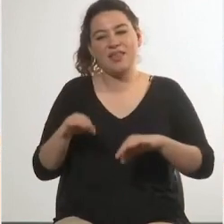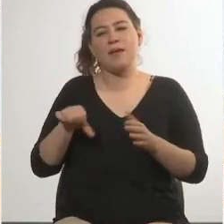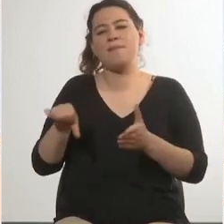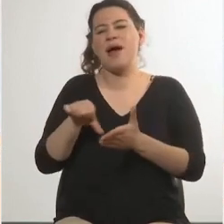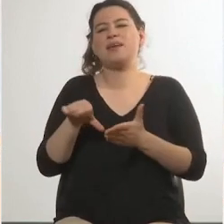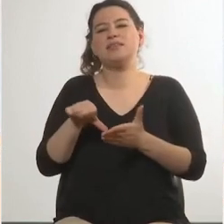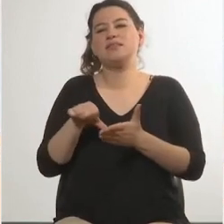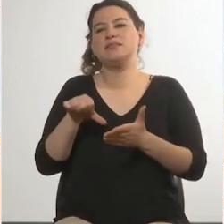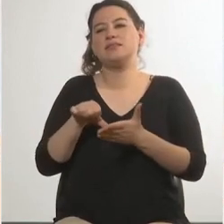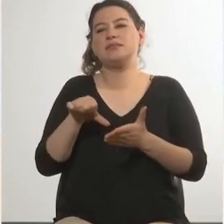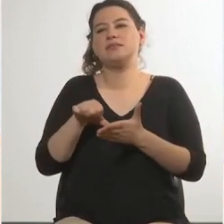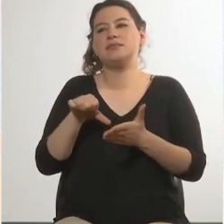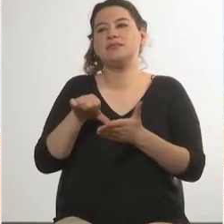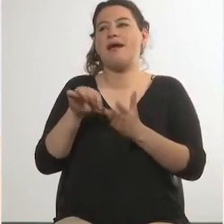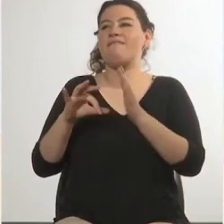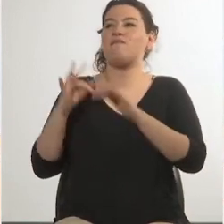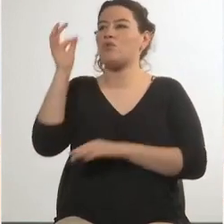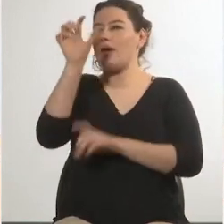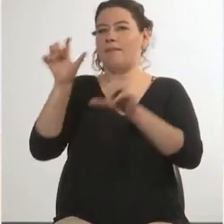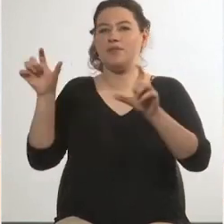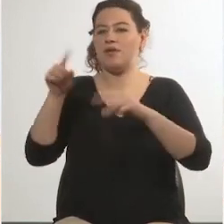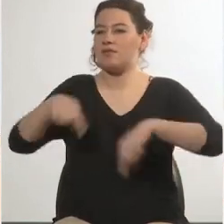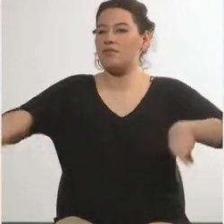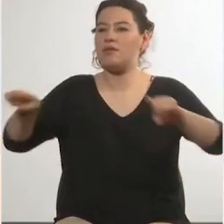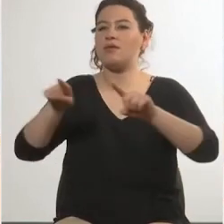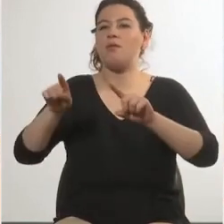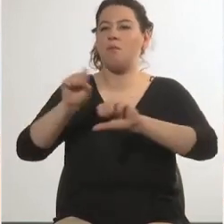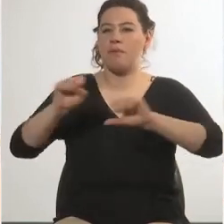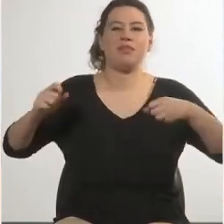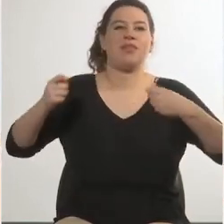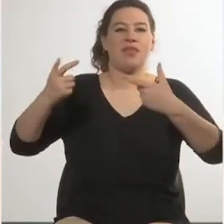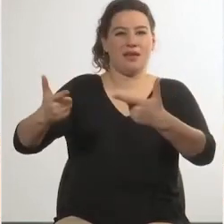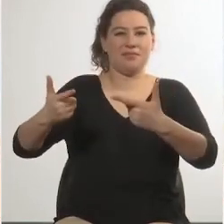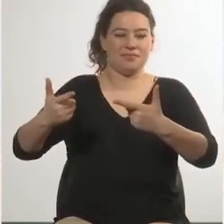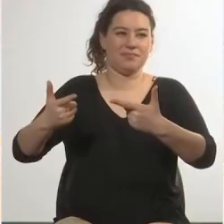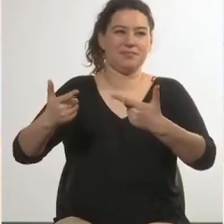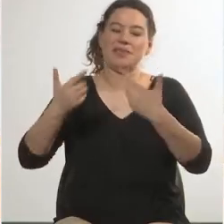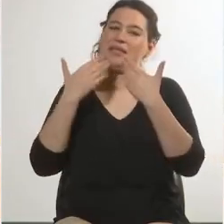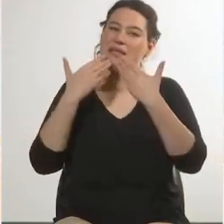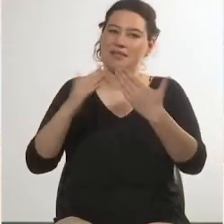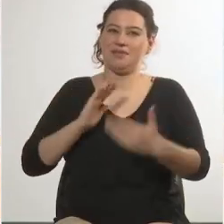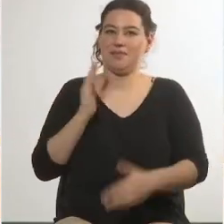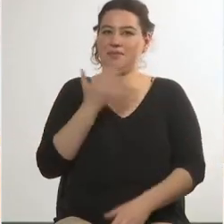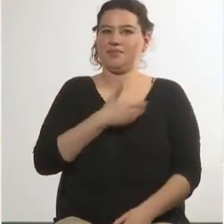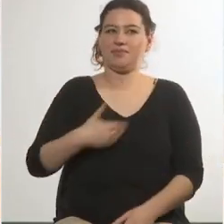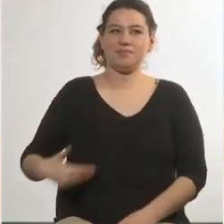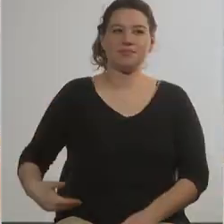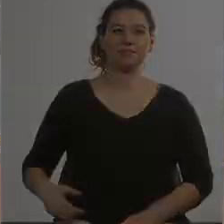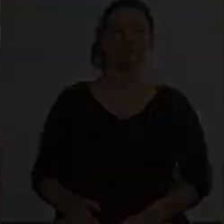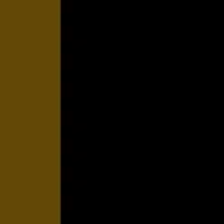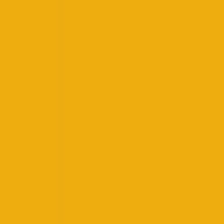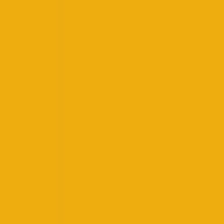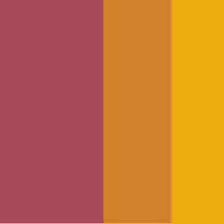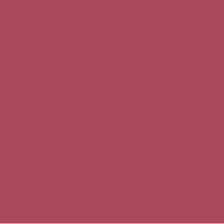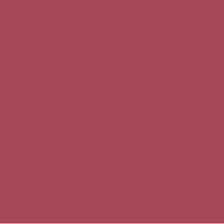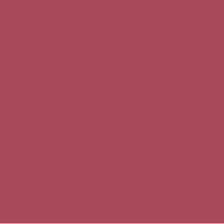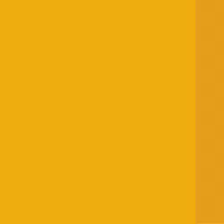se merecen las futuras generaciones de este país. Gracias, señora presidenta.